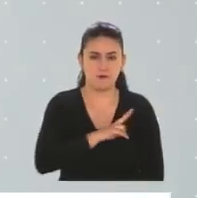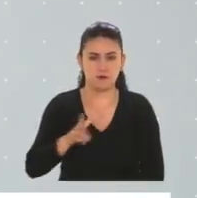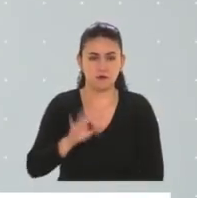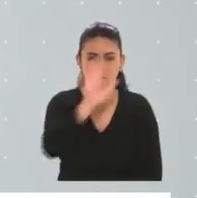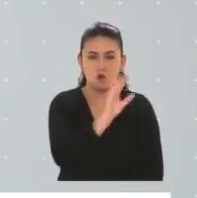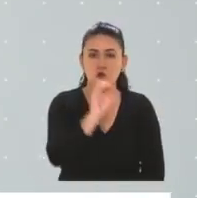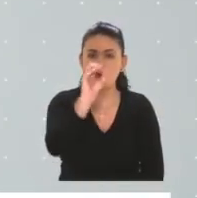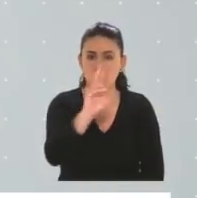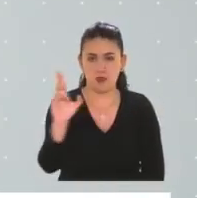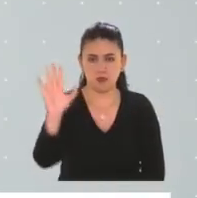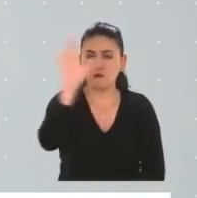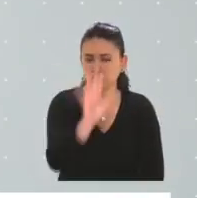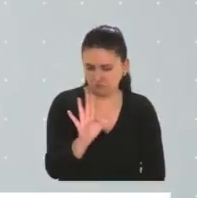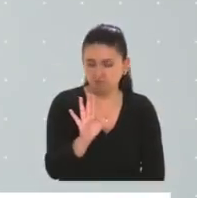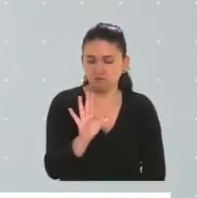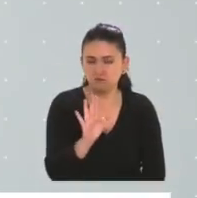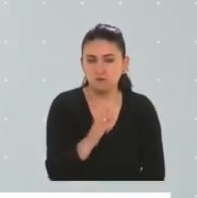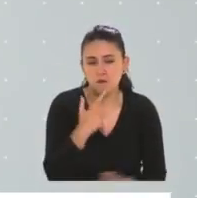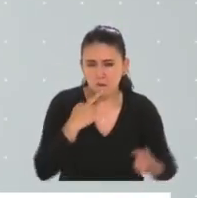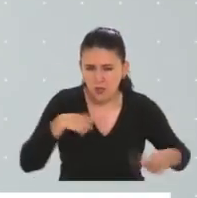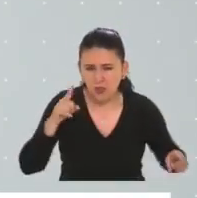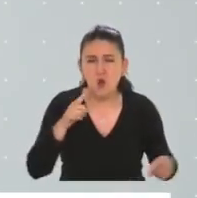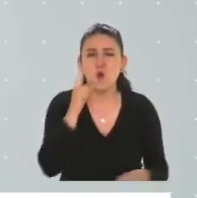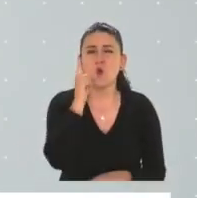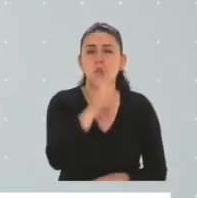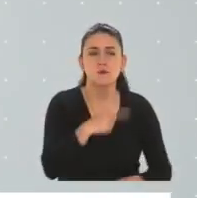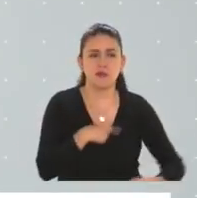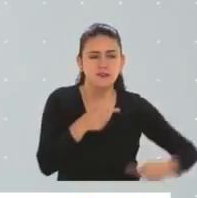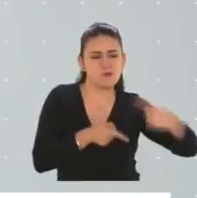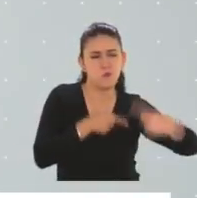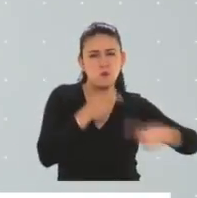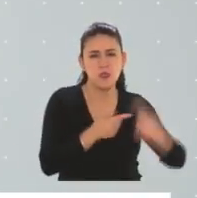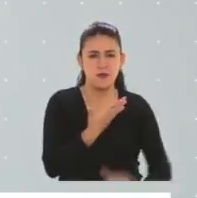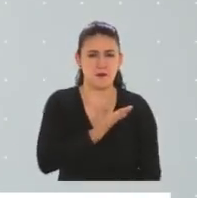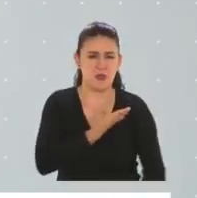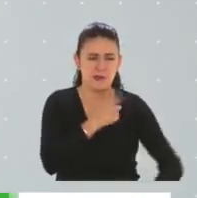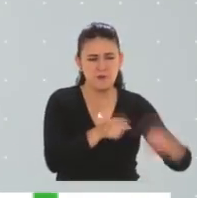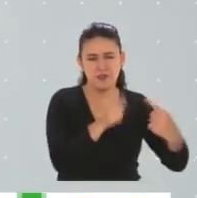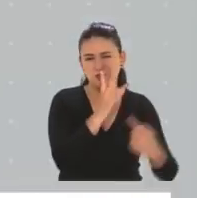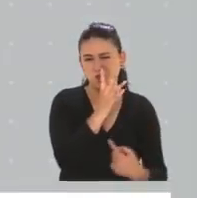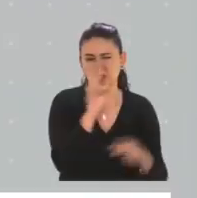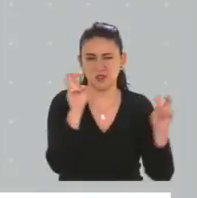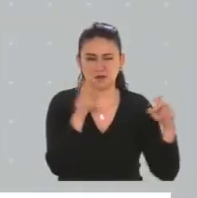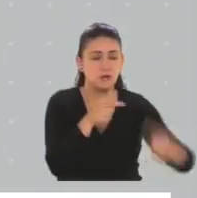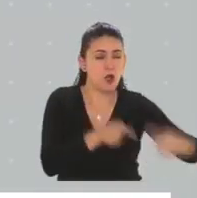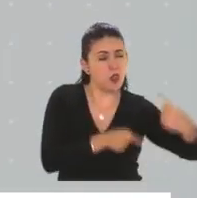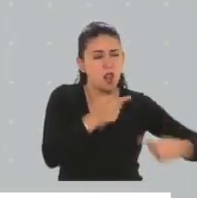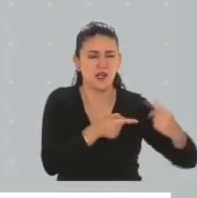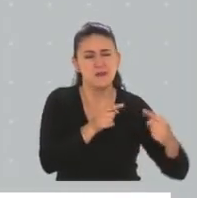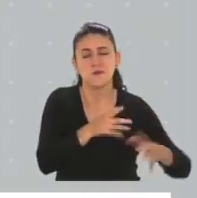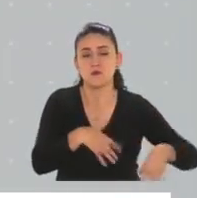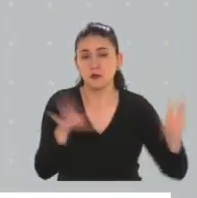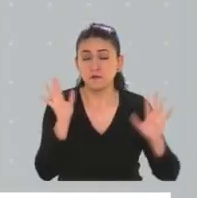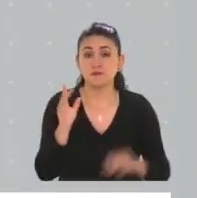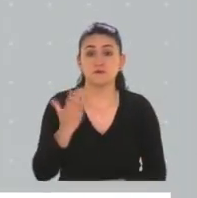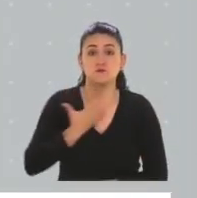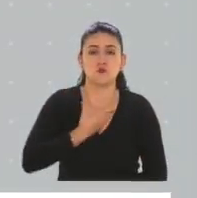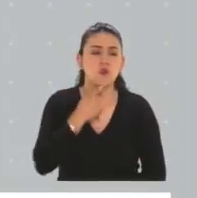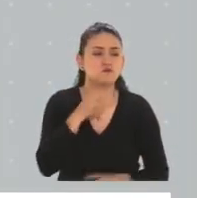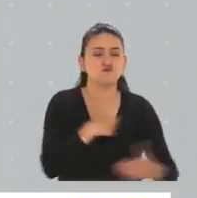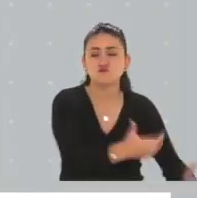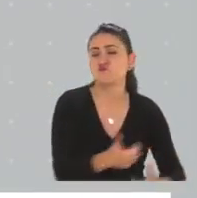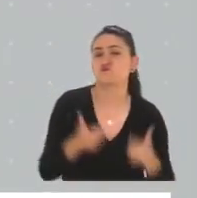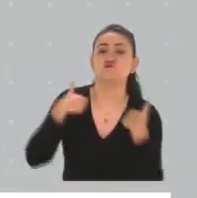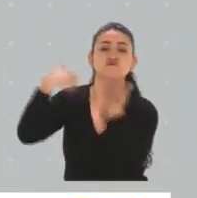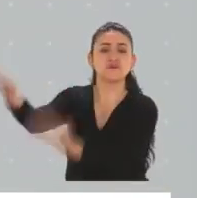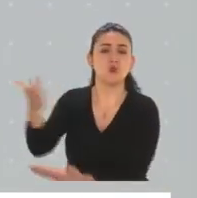Blanca, y se lo habría llevado aparentemente por problemas sentimentales con su mujer. El hombre inicialmente habría dicho que lo había regalado a